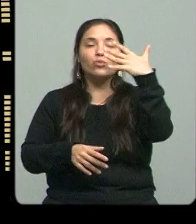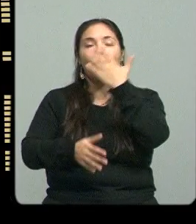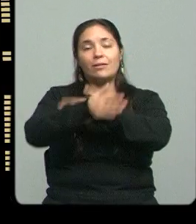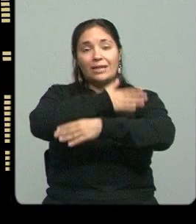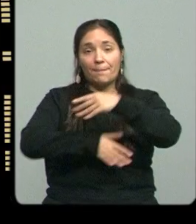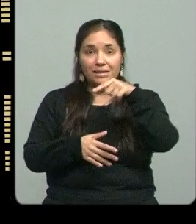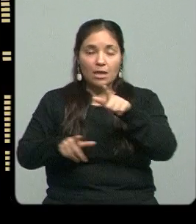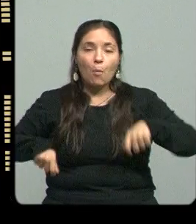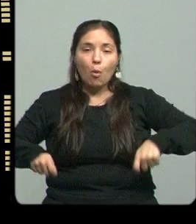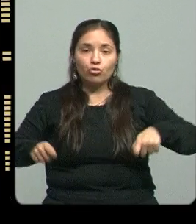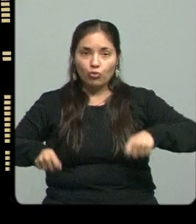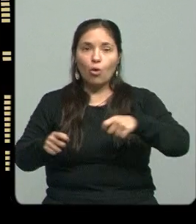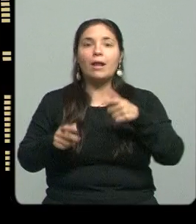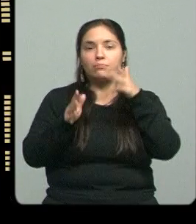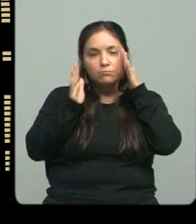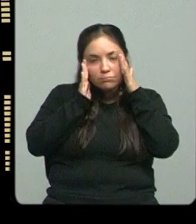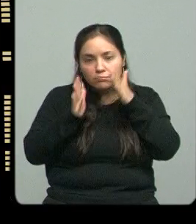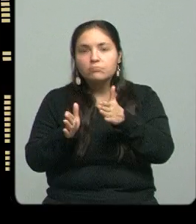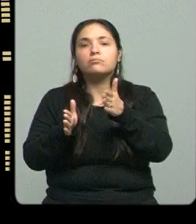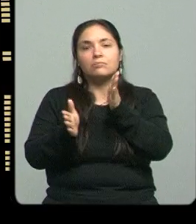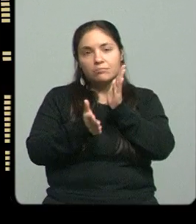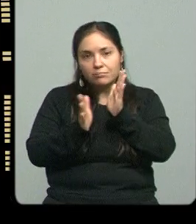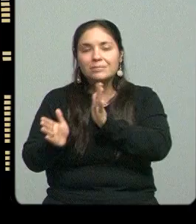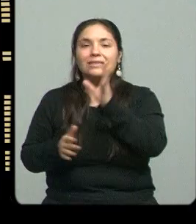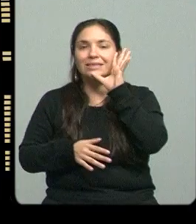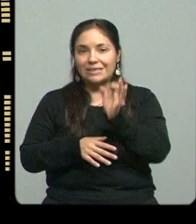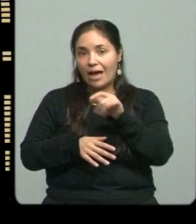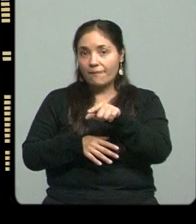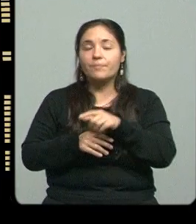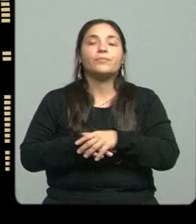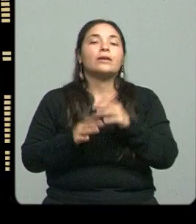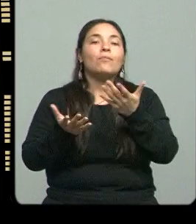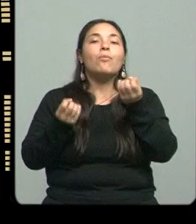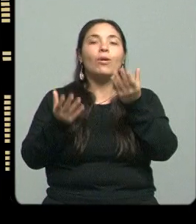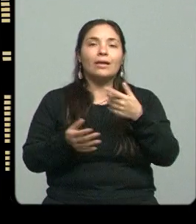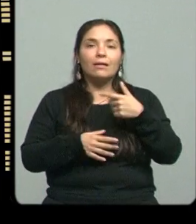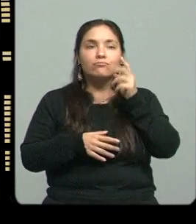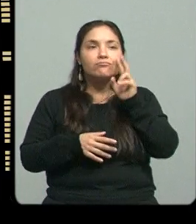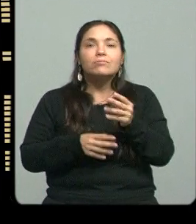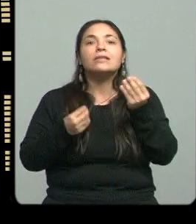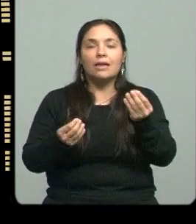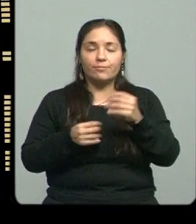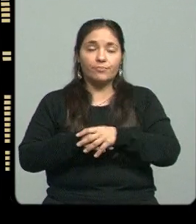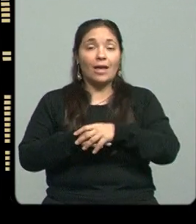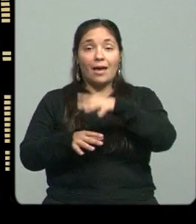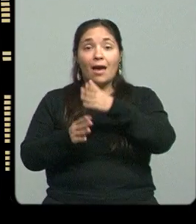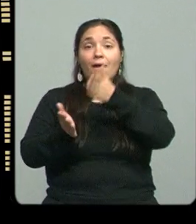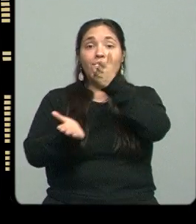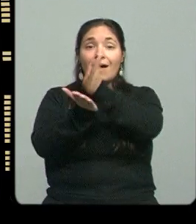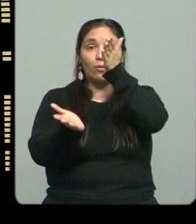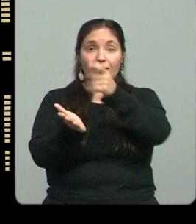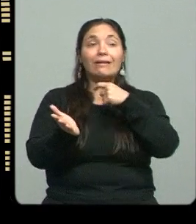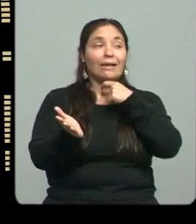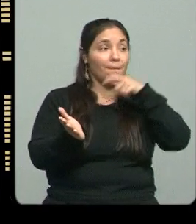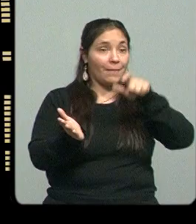porque lo que vemos, históricamente hemos visto, que quieren acceder a nuestra oferta